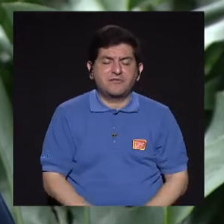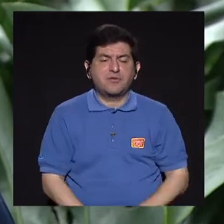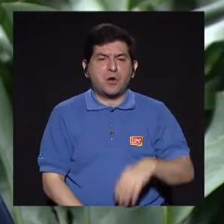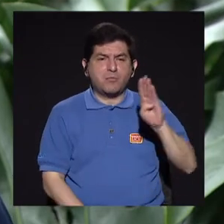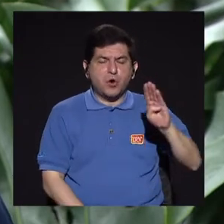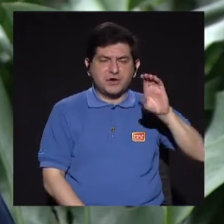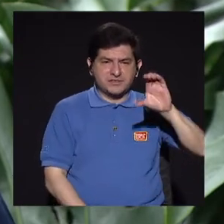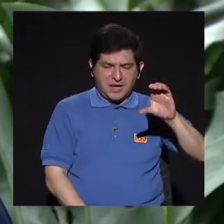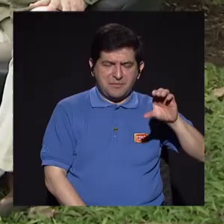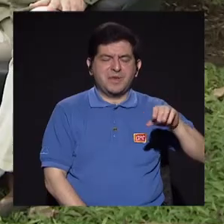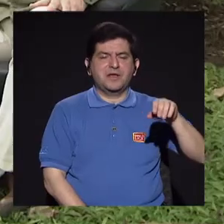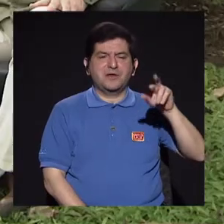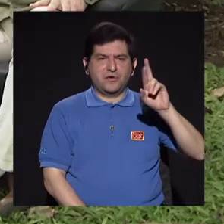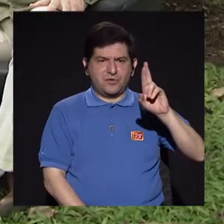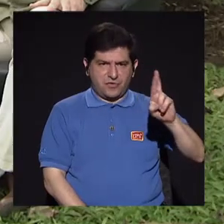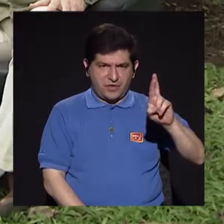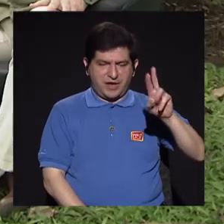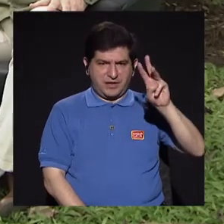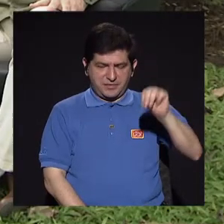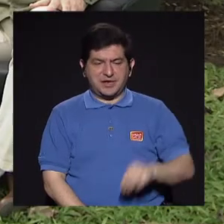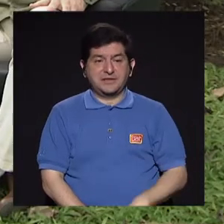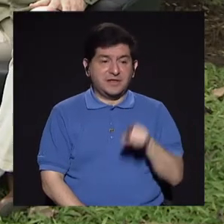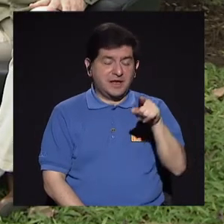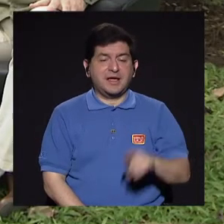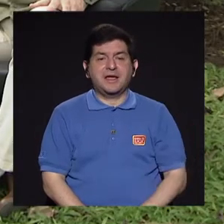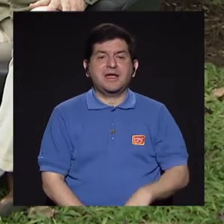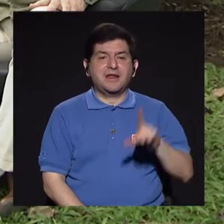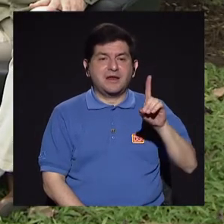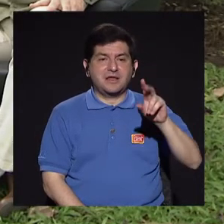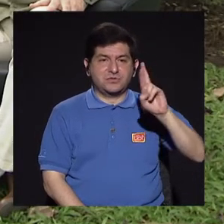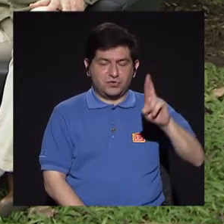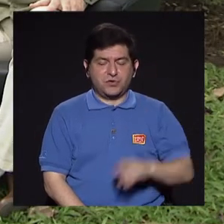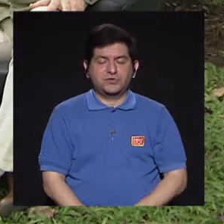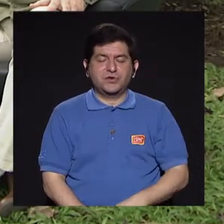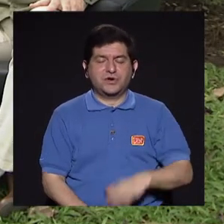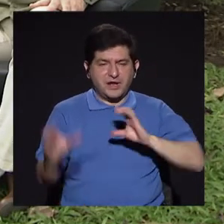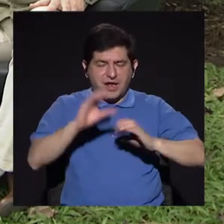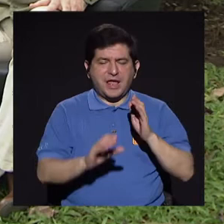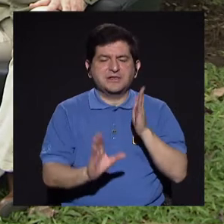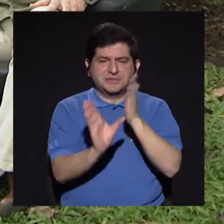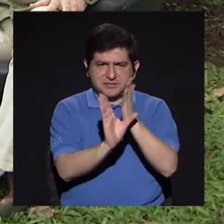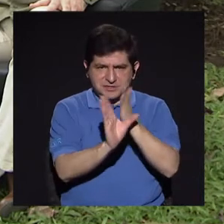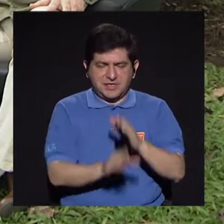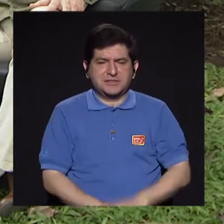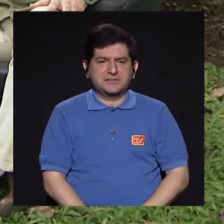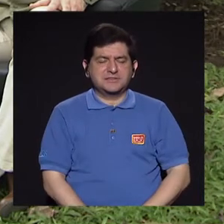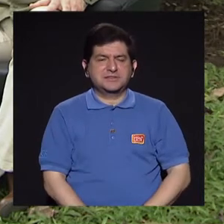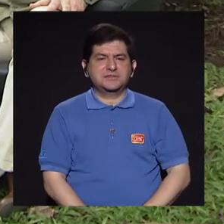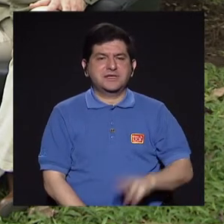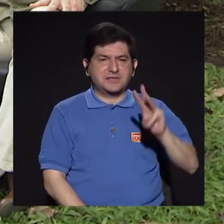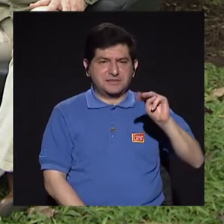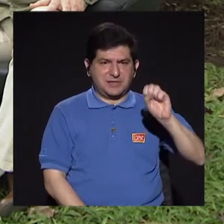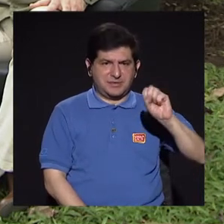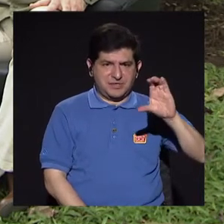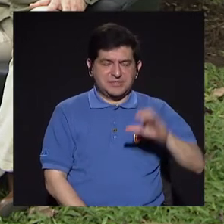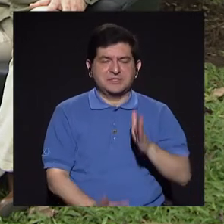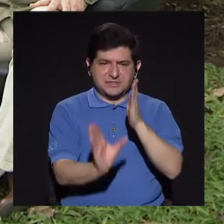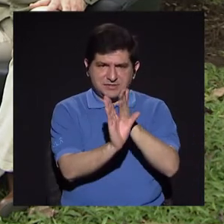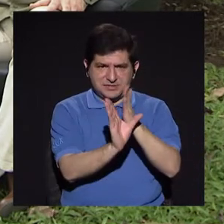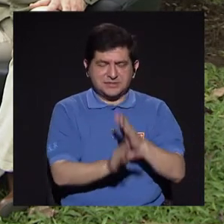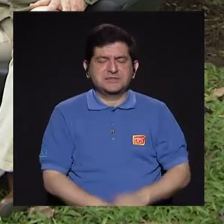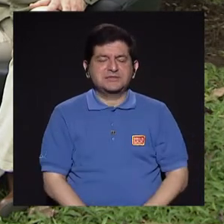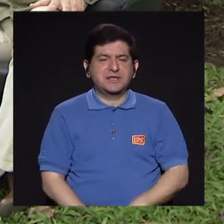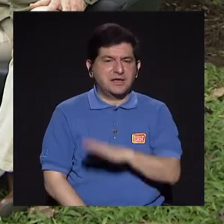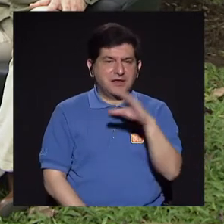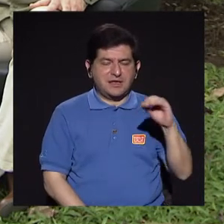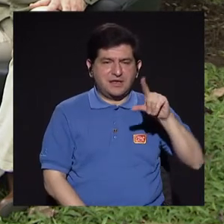Boris Camilo Rodríguez Martín. Él es doctor en ciencias psicológicas, máster en psicología médica y licenciado en psicología por la